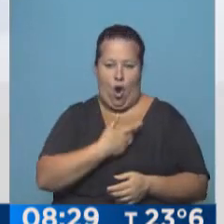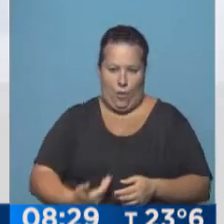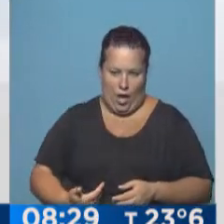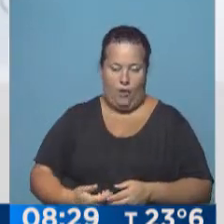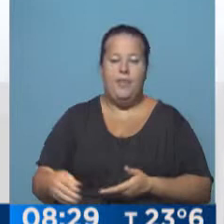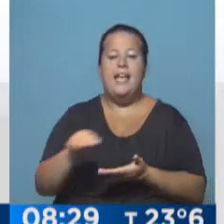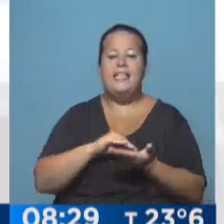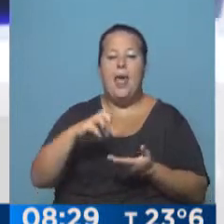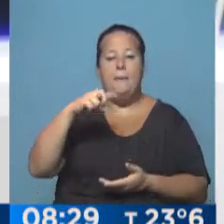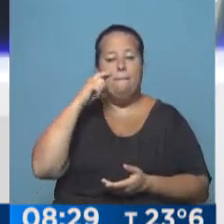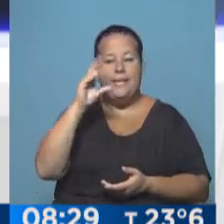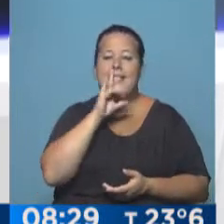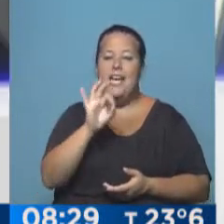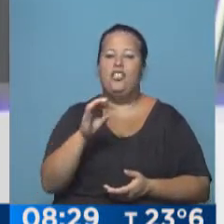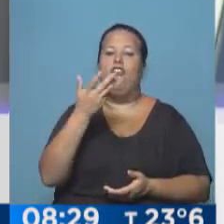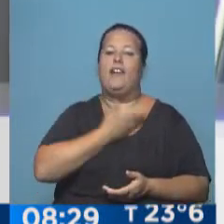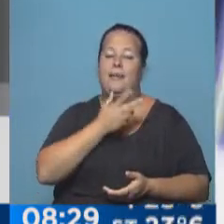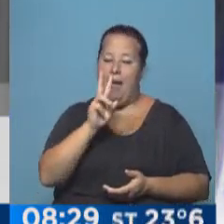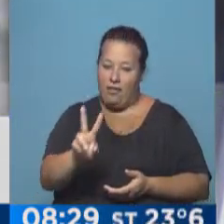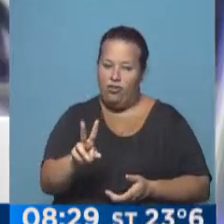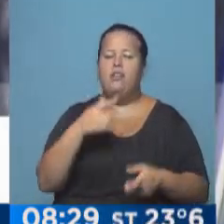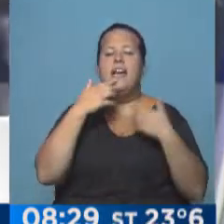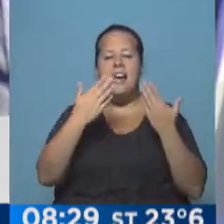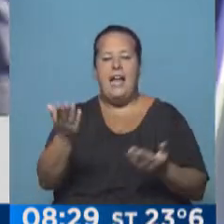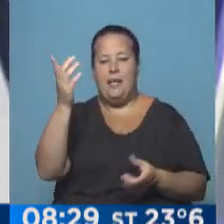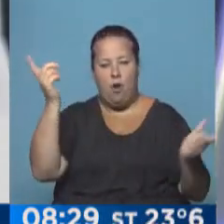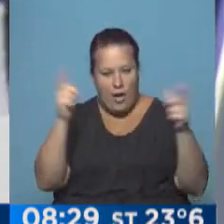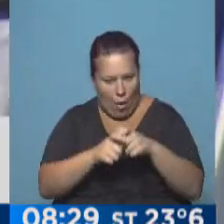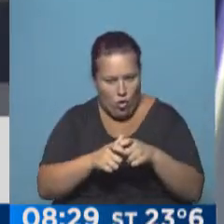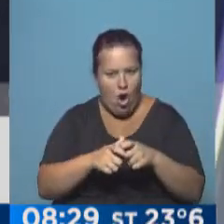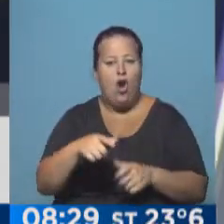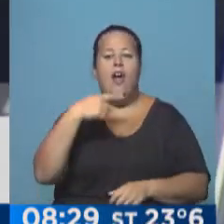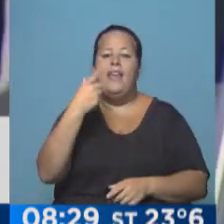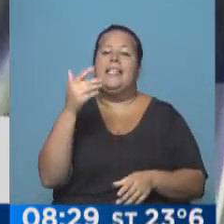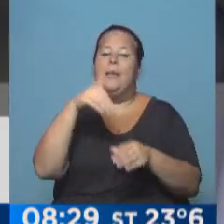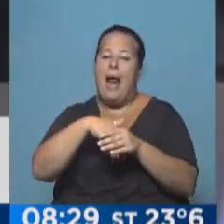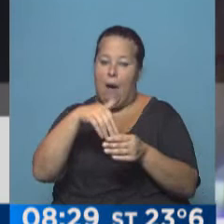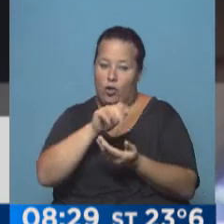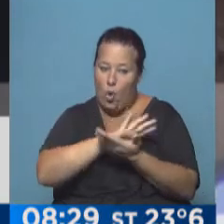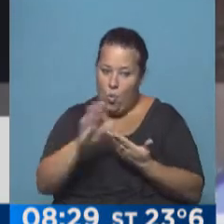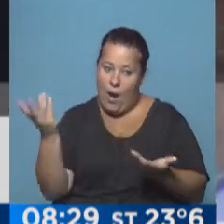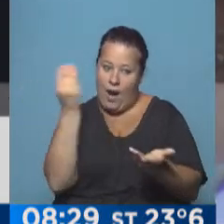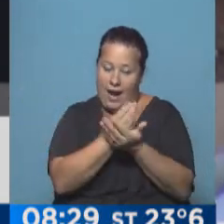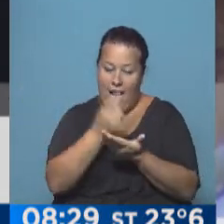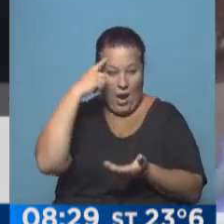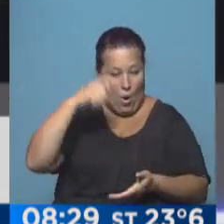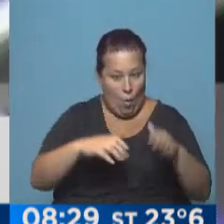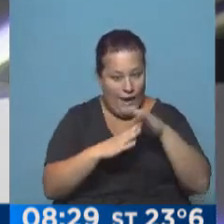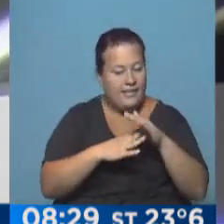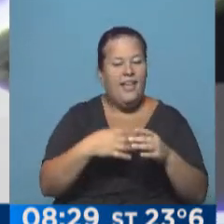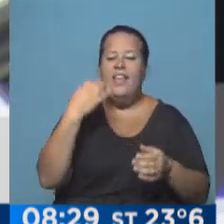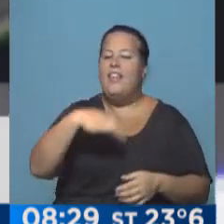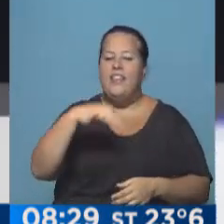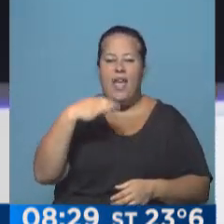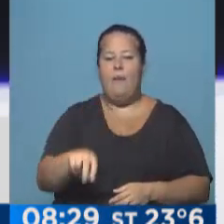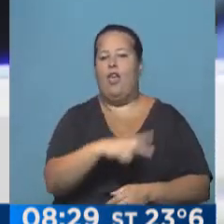El senador Pichetto, del Frente para la Victoria, agradeció el llamado y recordó que para votar a los nuevos integrantes de la Corte se